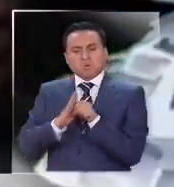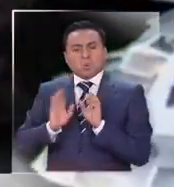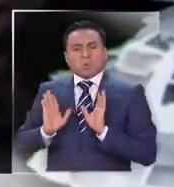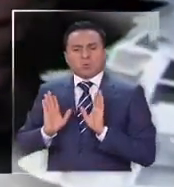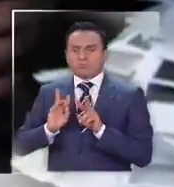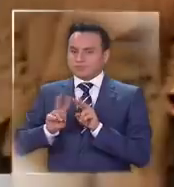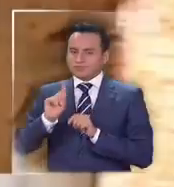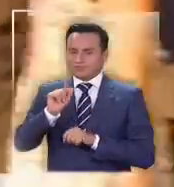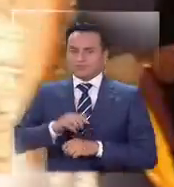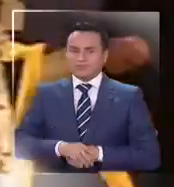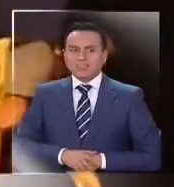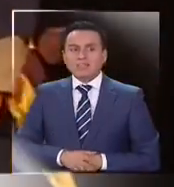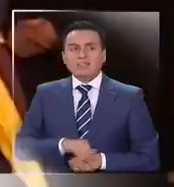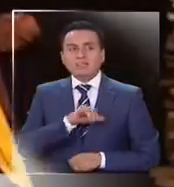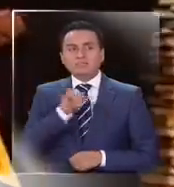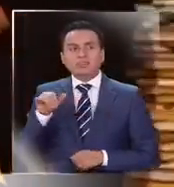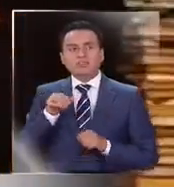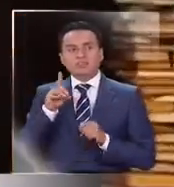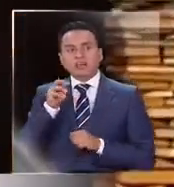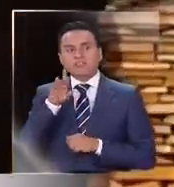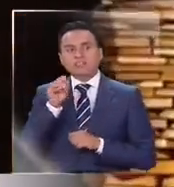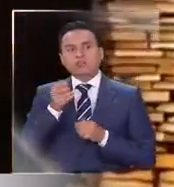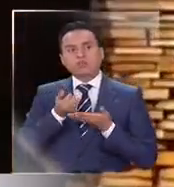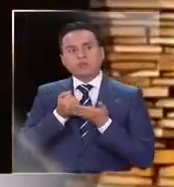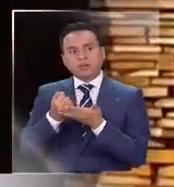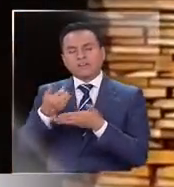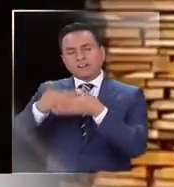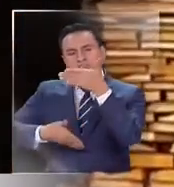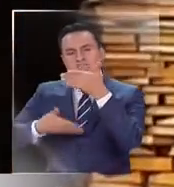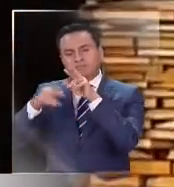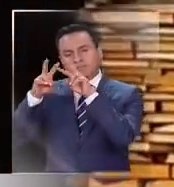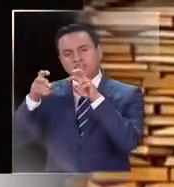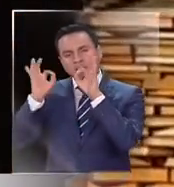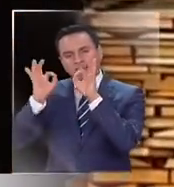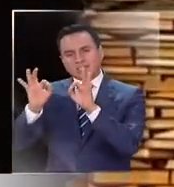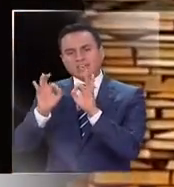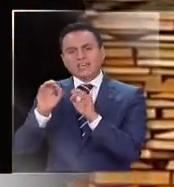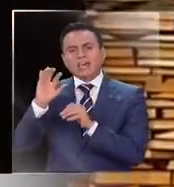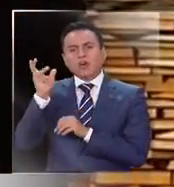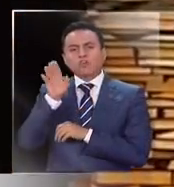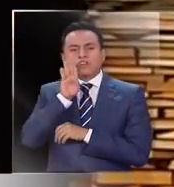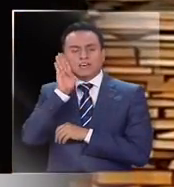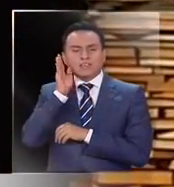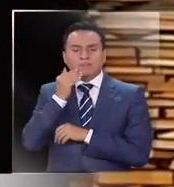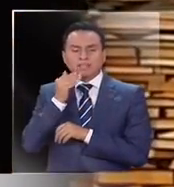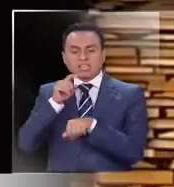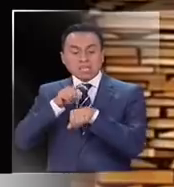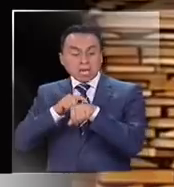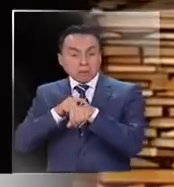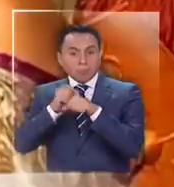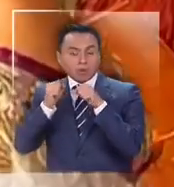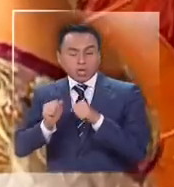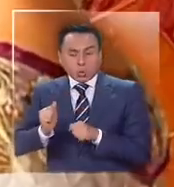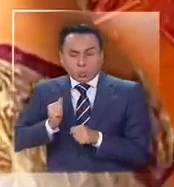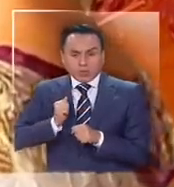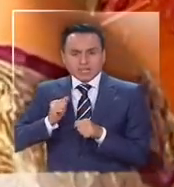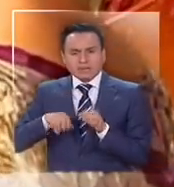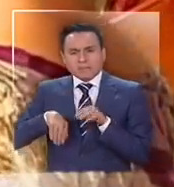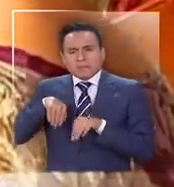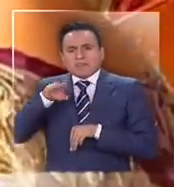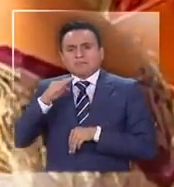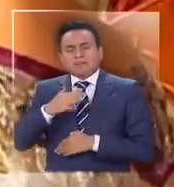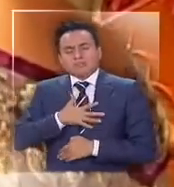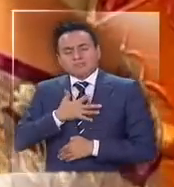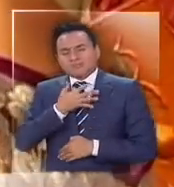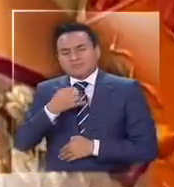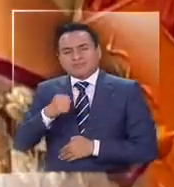descartó. En paralelo, David colaboraba con revistas especializadas en ecología y se hacía tiempo para cumplir con su máxima